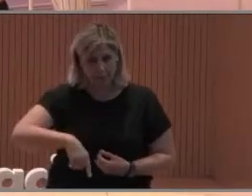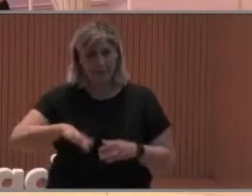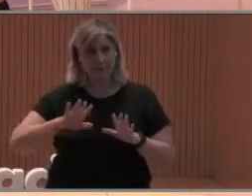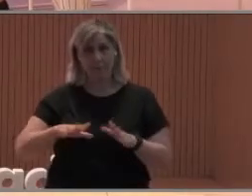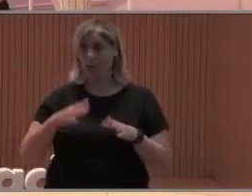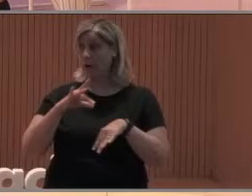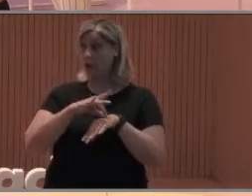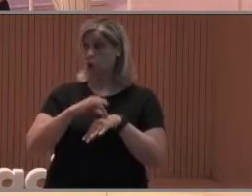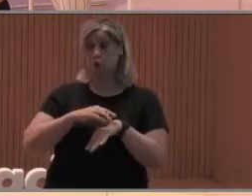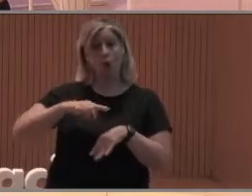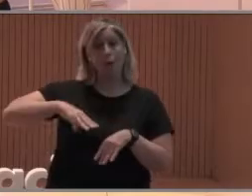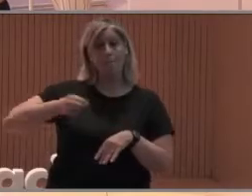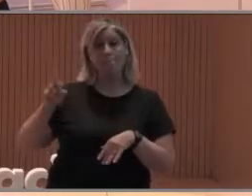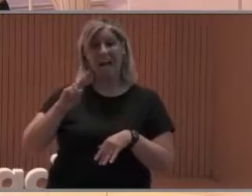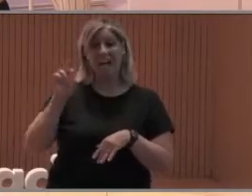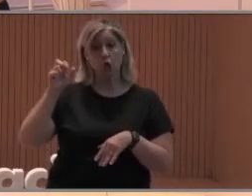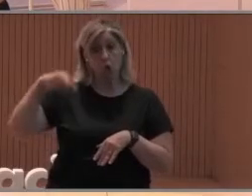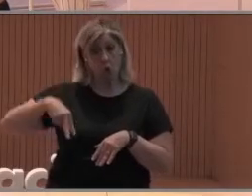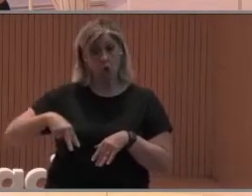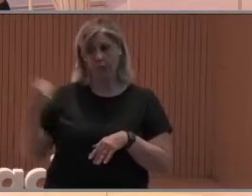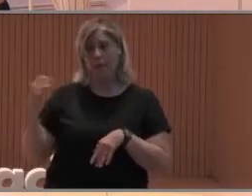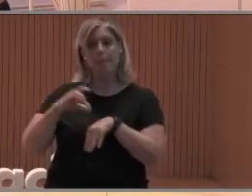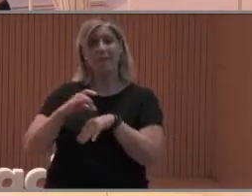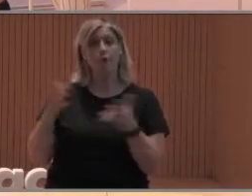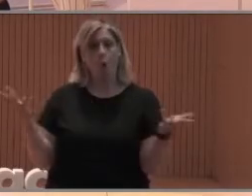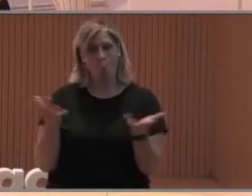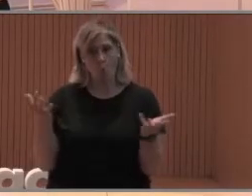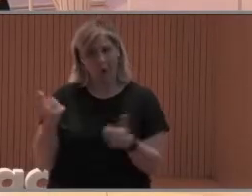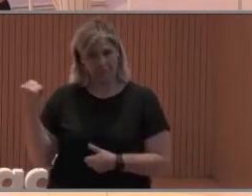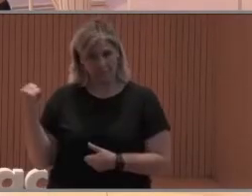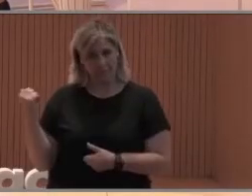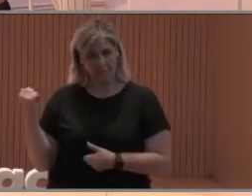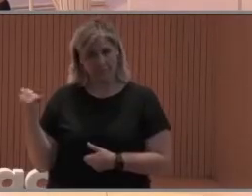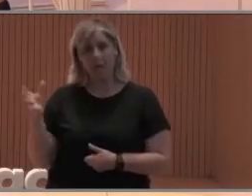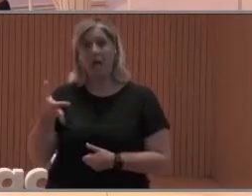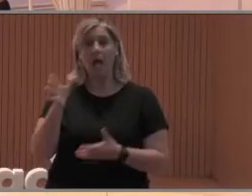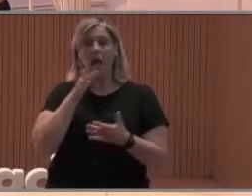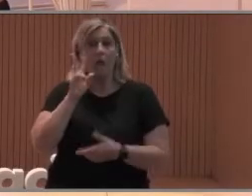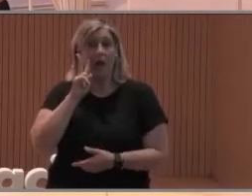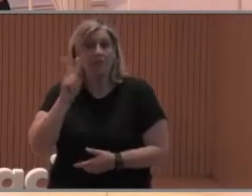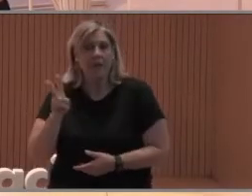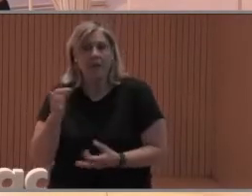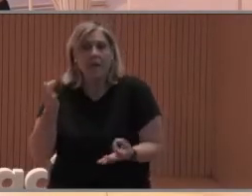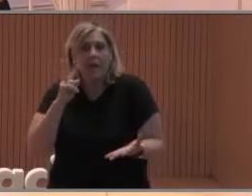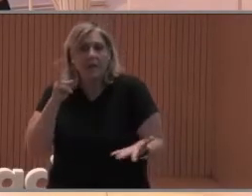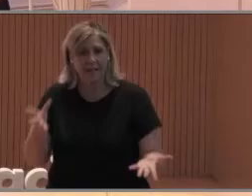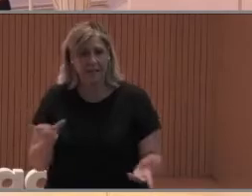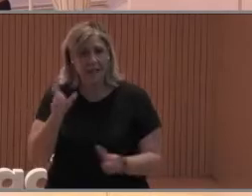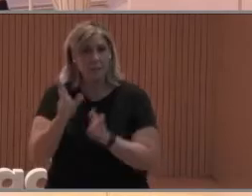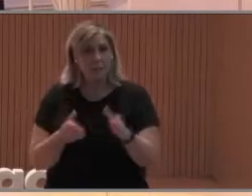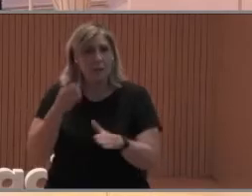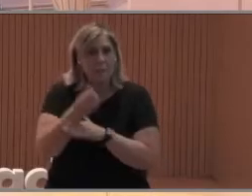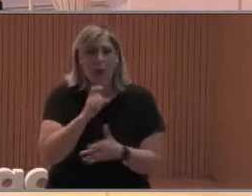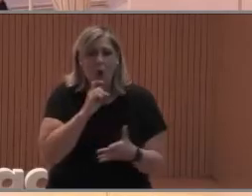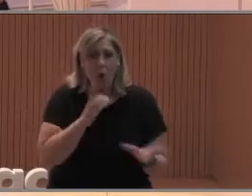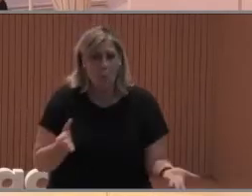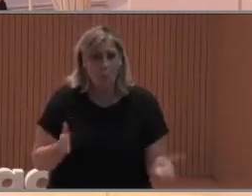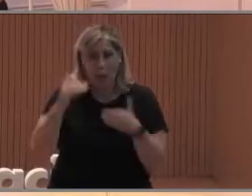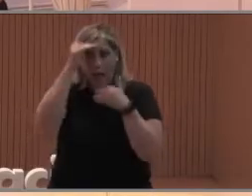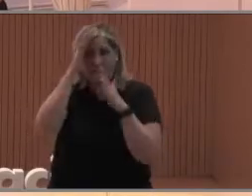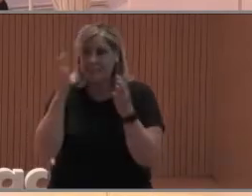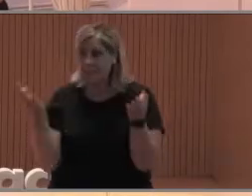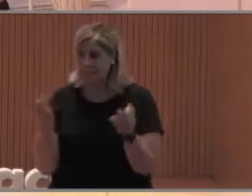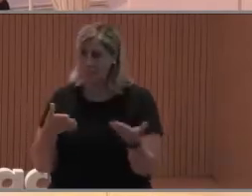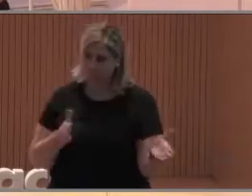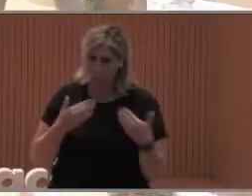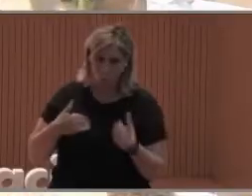doctor Marrón vamos a ver, él como médico de urgencias, qué ven allí, qué perfiles llegan y qué es lo que atienden. Así que, cuando